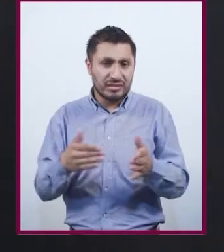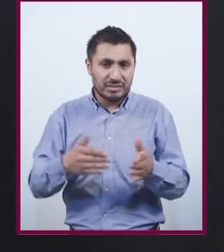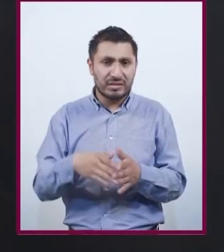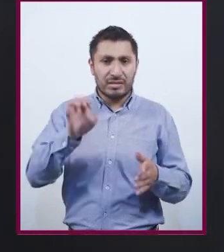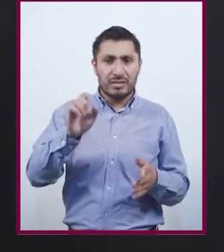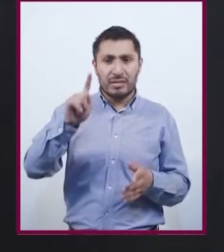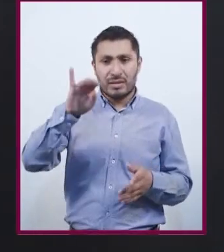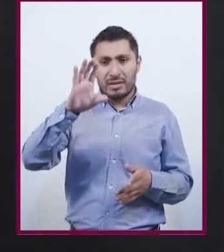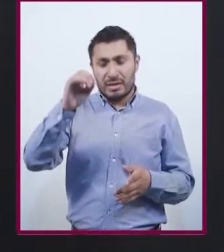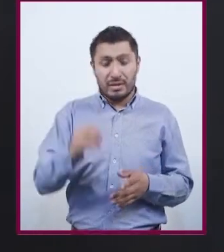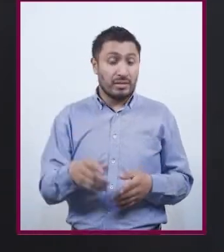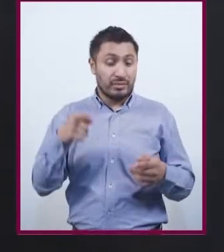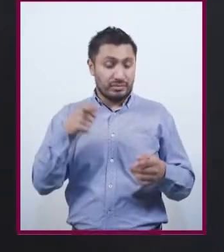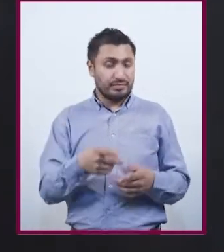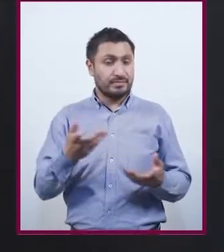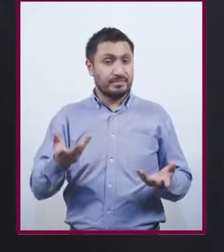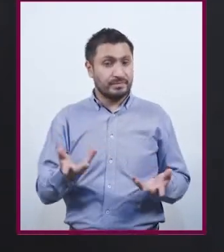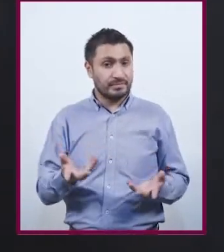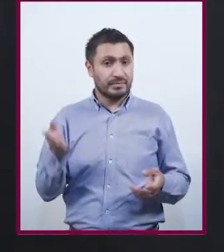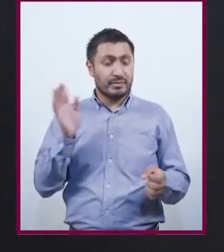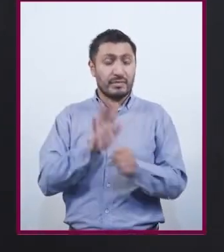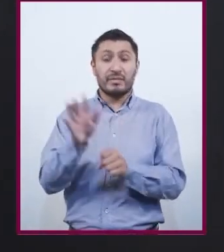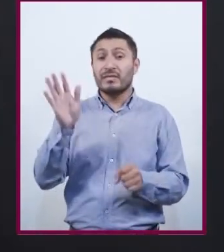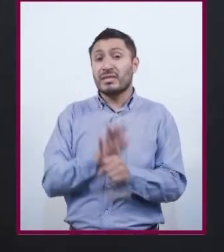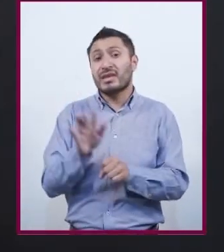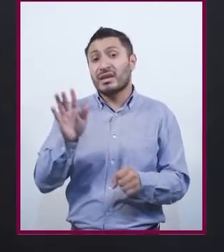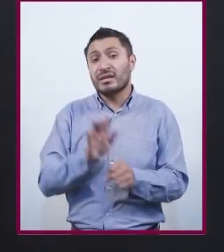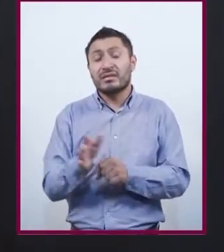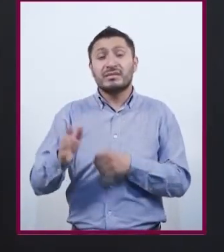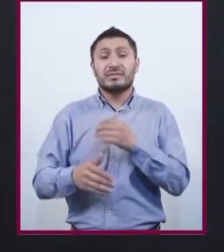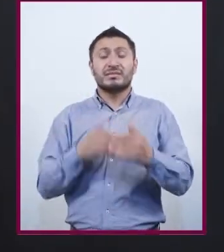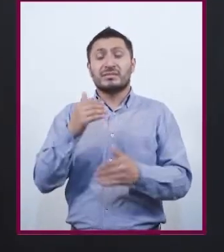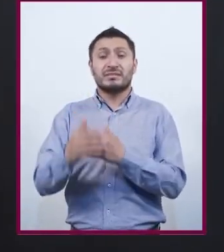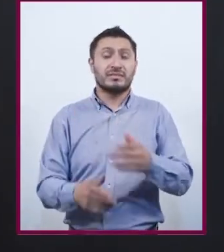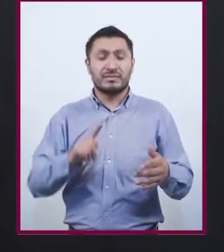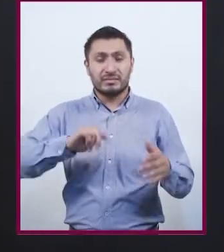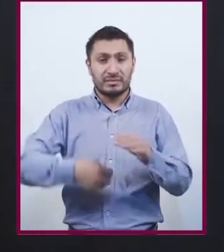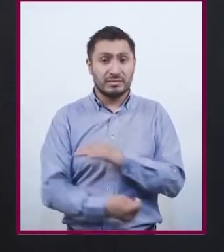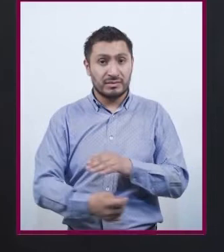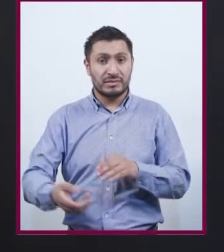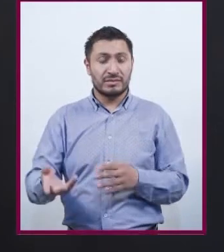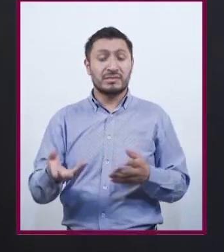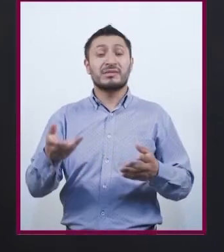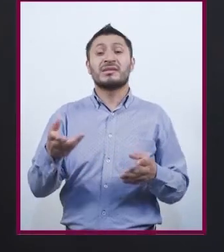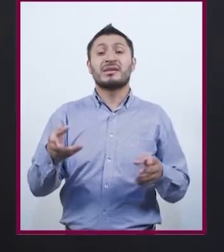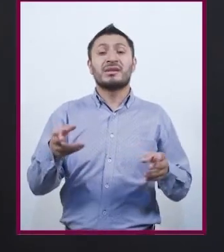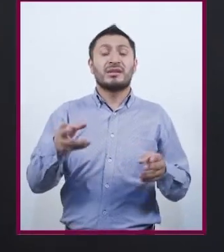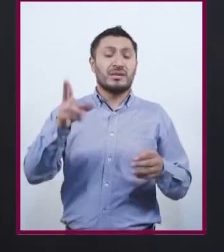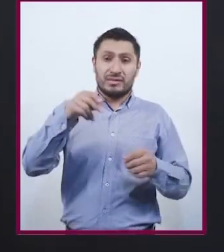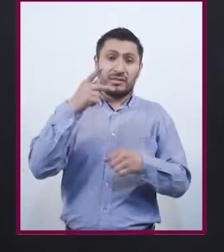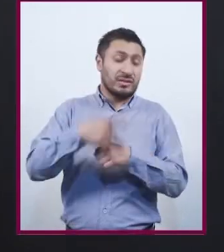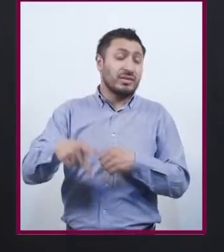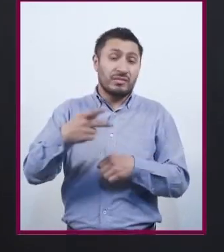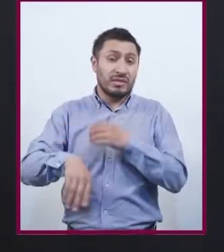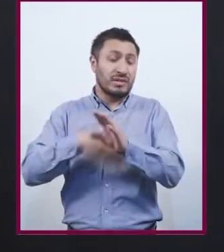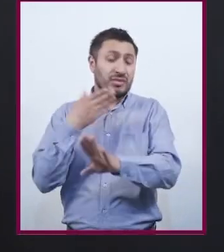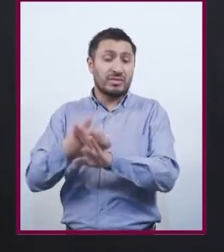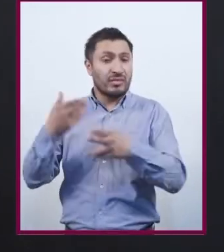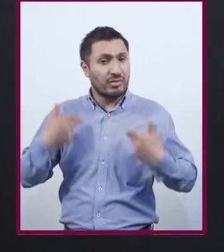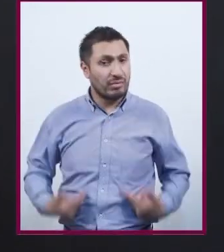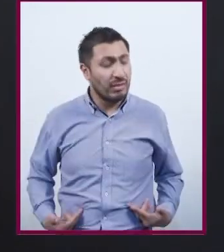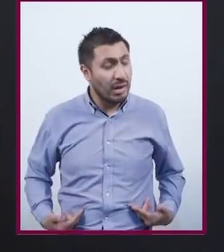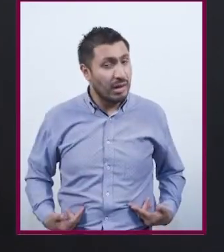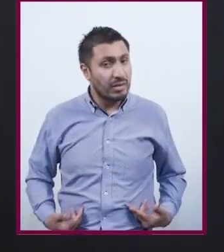¿Cuáles son los límites éticos de estas creaciones? ¿Hasta qué punto el progreso tecnológico no supone un riesgo